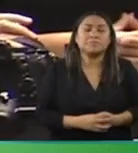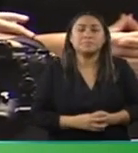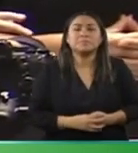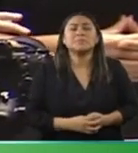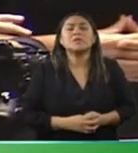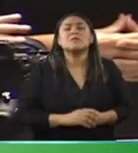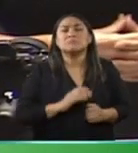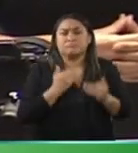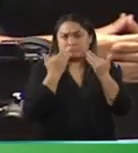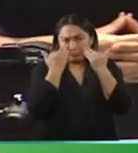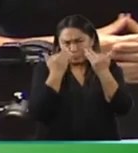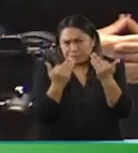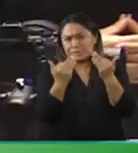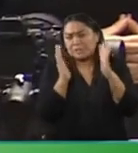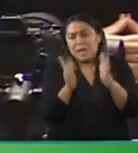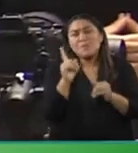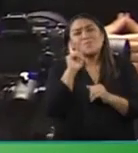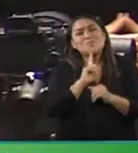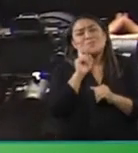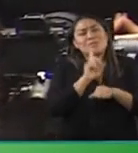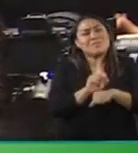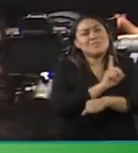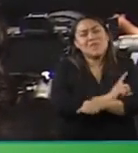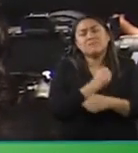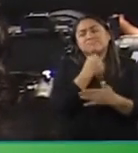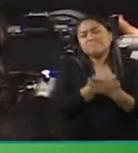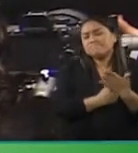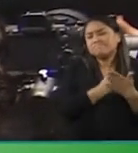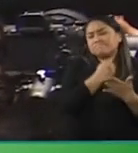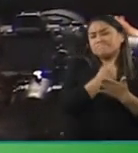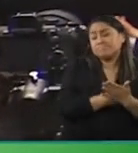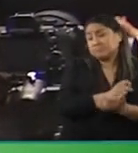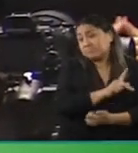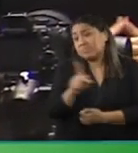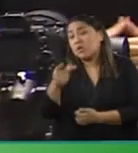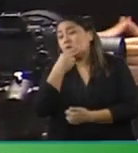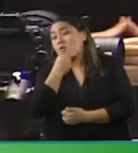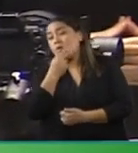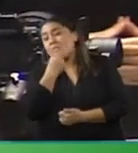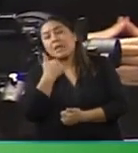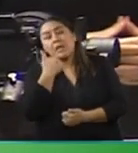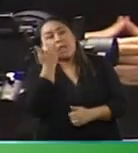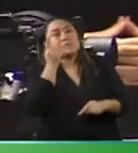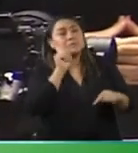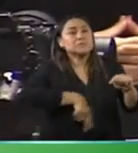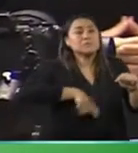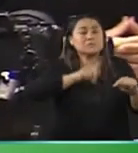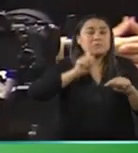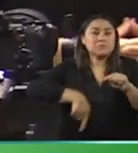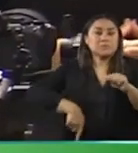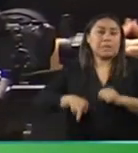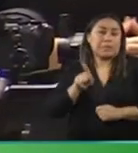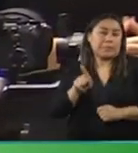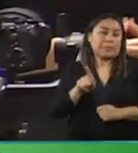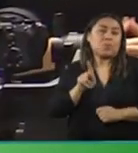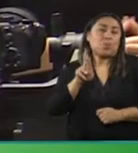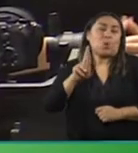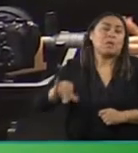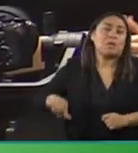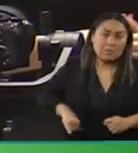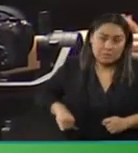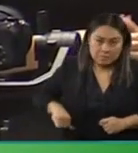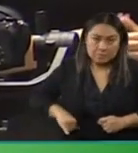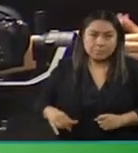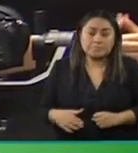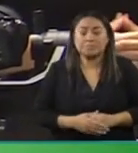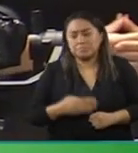para visibilizar la lucha de las mujeres y que los hombres tratan de capitalizar políticamente por sus intereses.